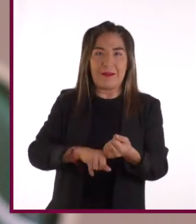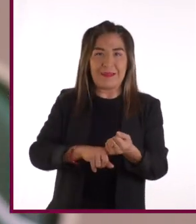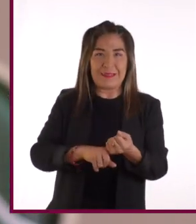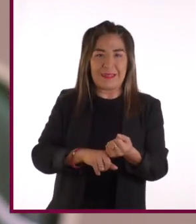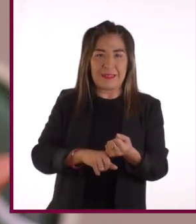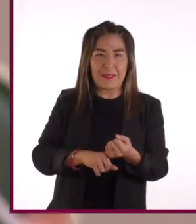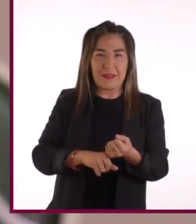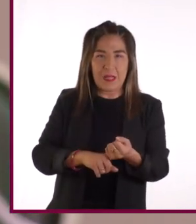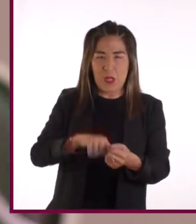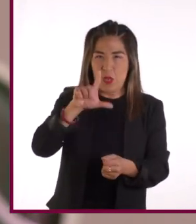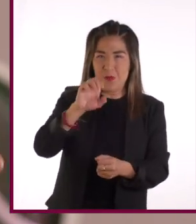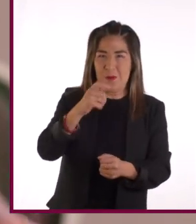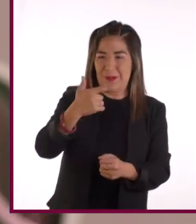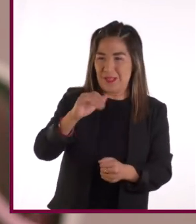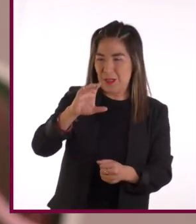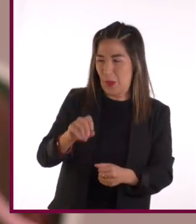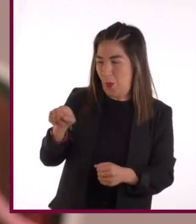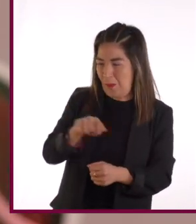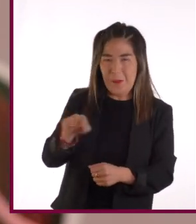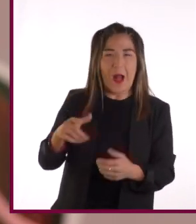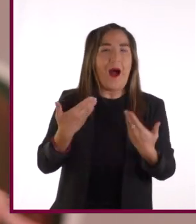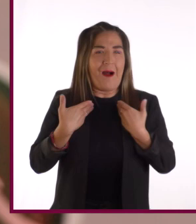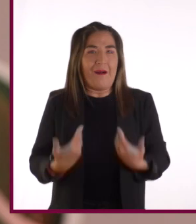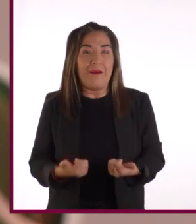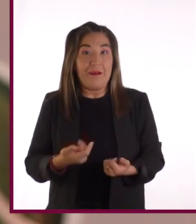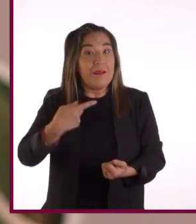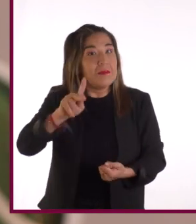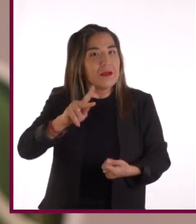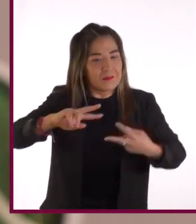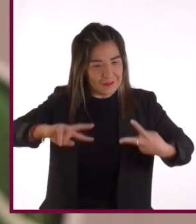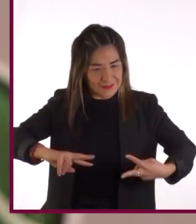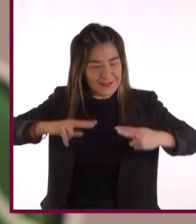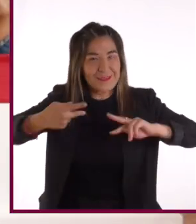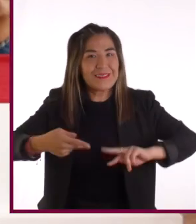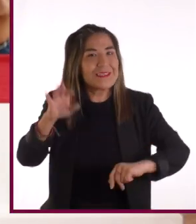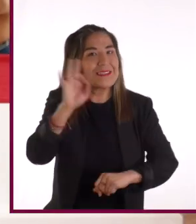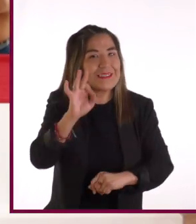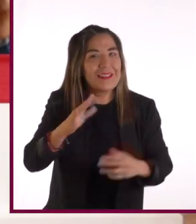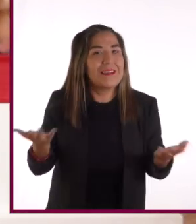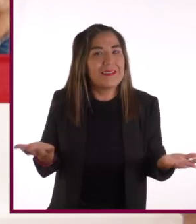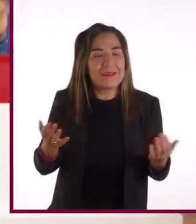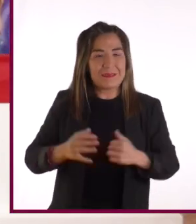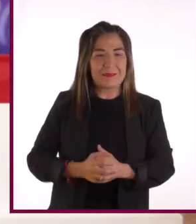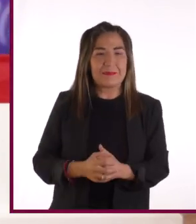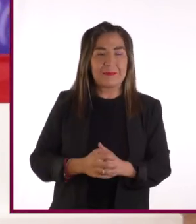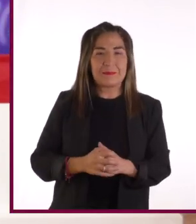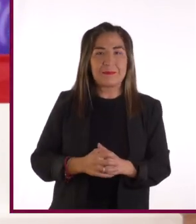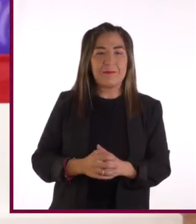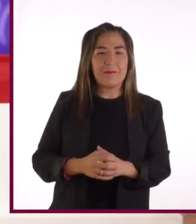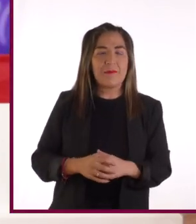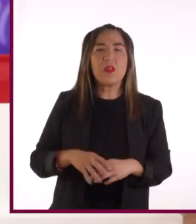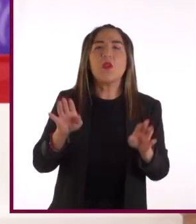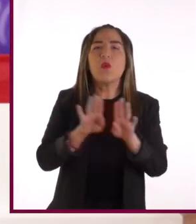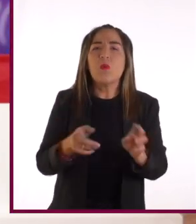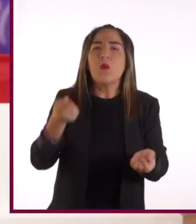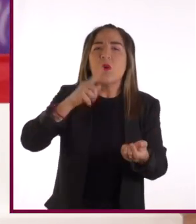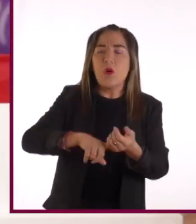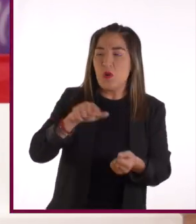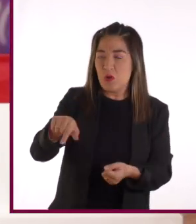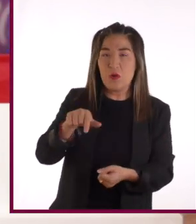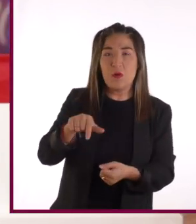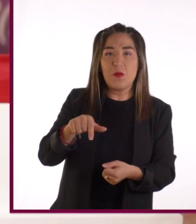que parecen perfectamente lógicos en realidad contienen una contradicción. Además, para que un sistema lógico